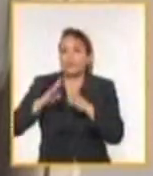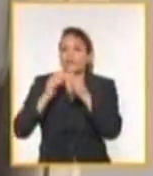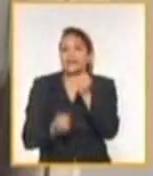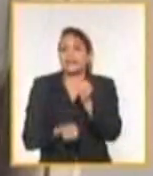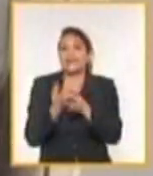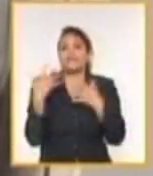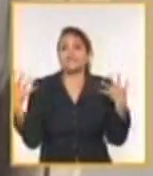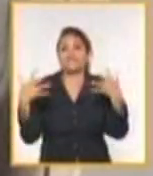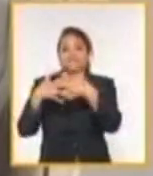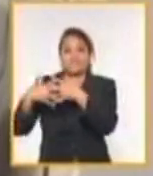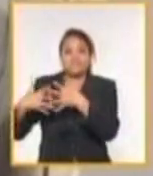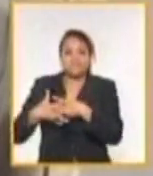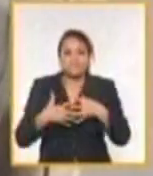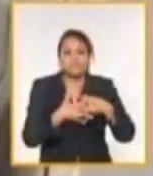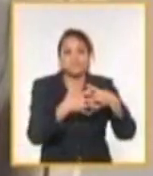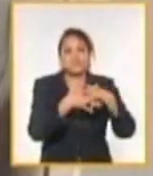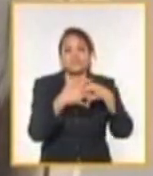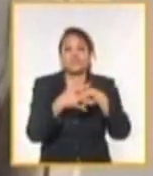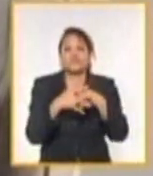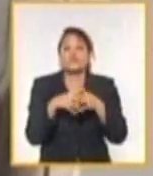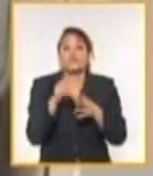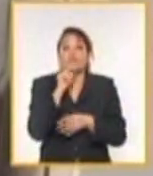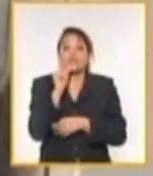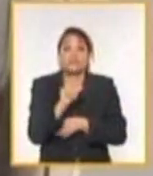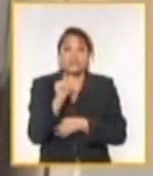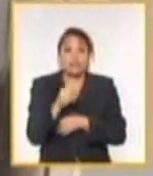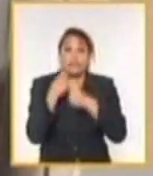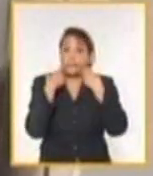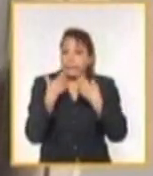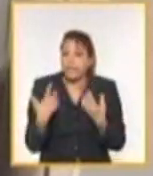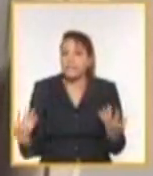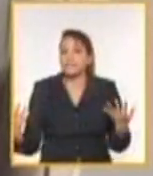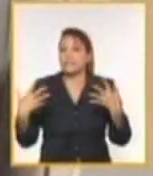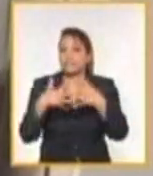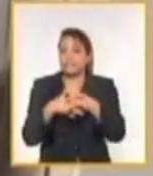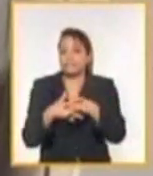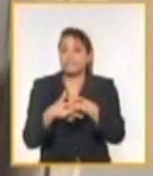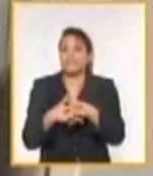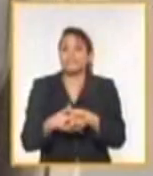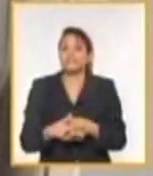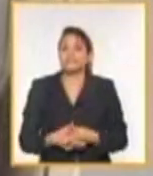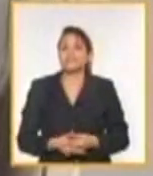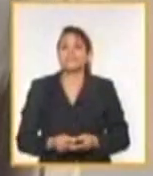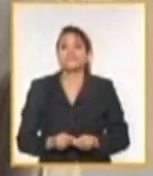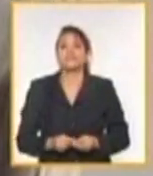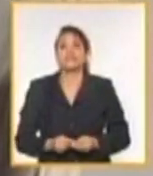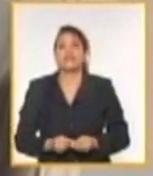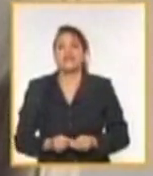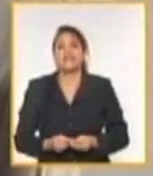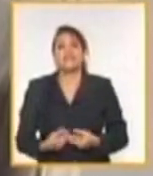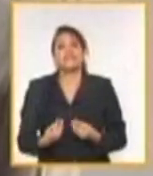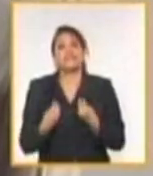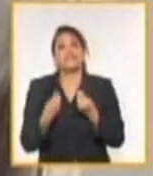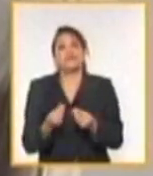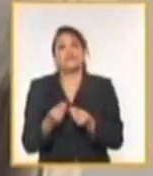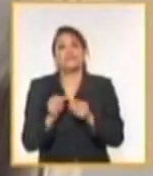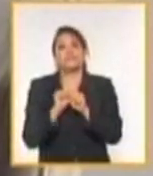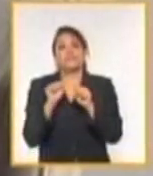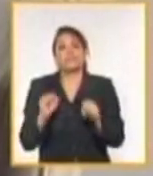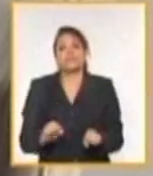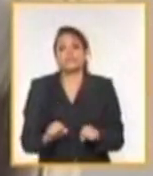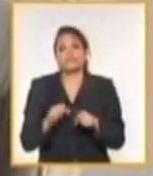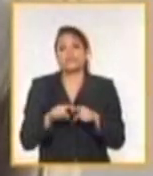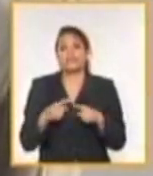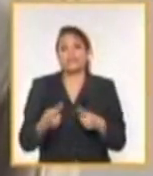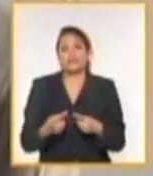a muchos intelectuales valiosos a los que propició, le dio la posibilidad de generar y